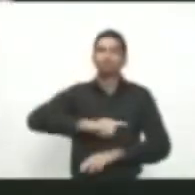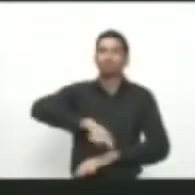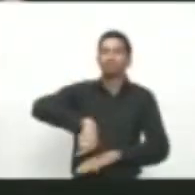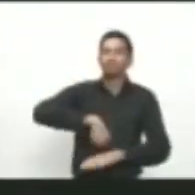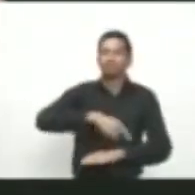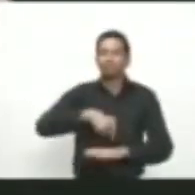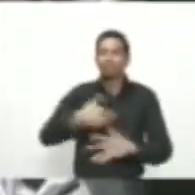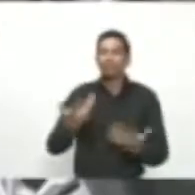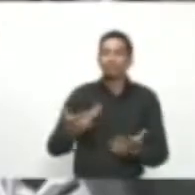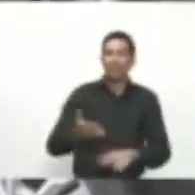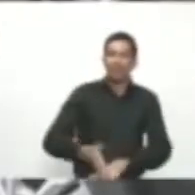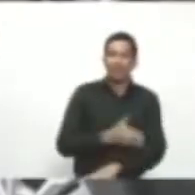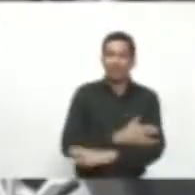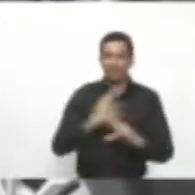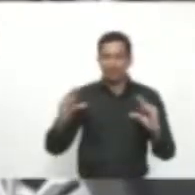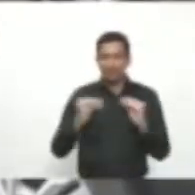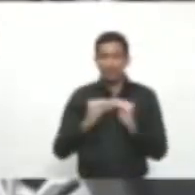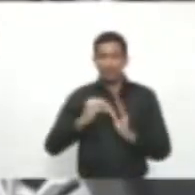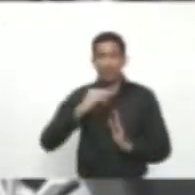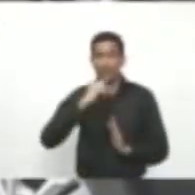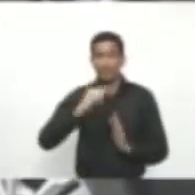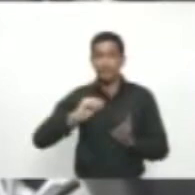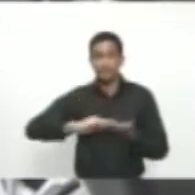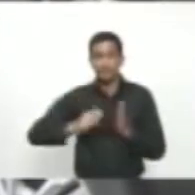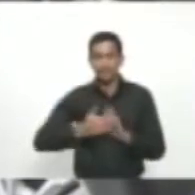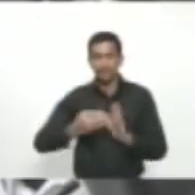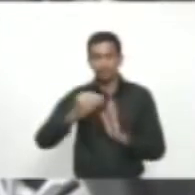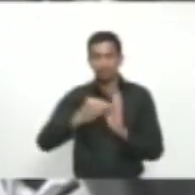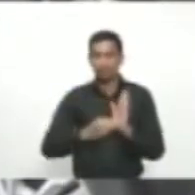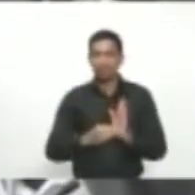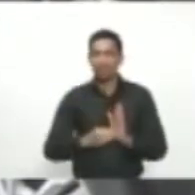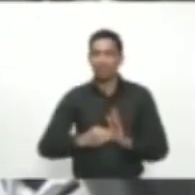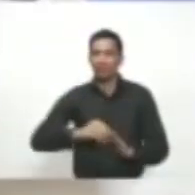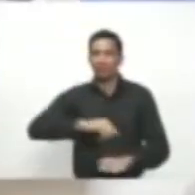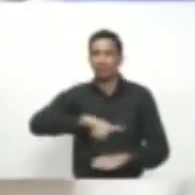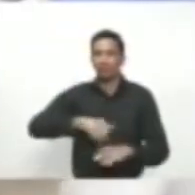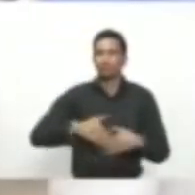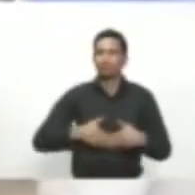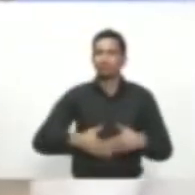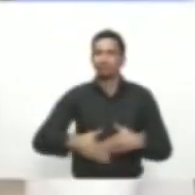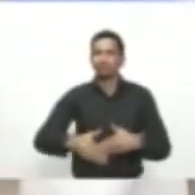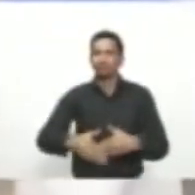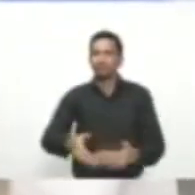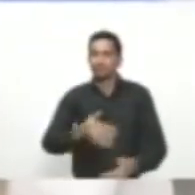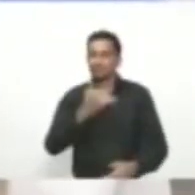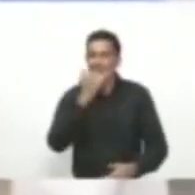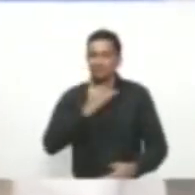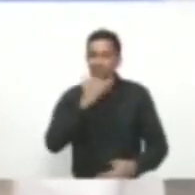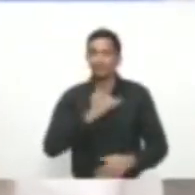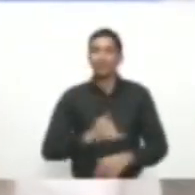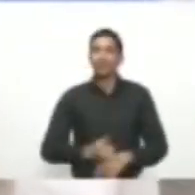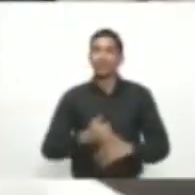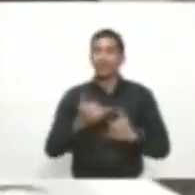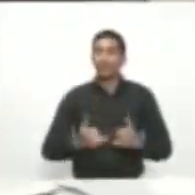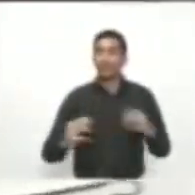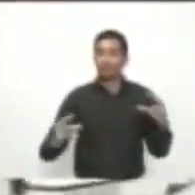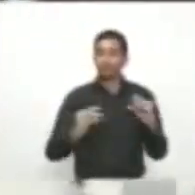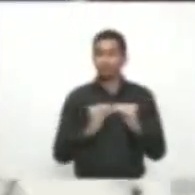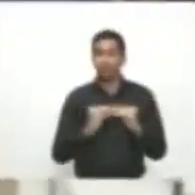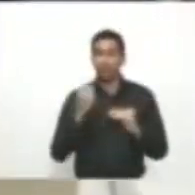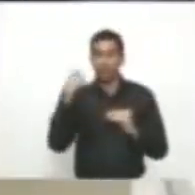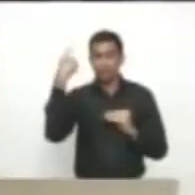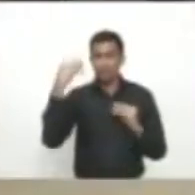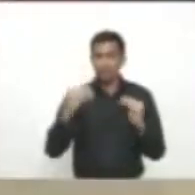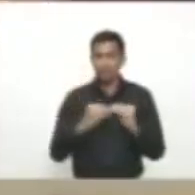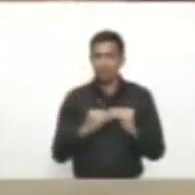de los acuerdos de paz. Nos deja con preocupación. Aspiramos que mediante un pacto político que estamos proponiéndole al país se supere